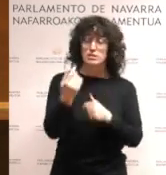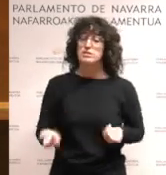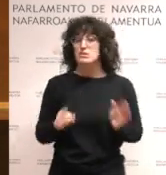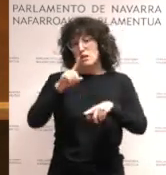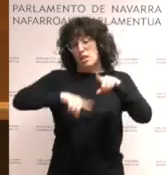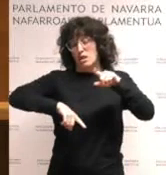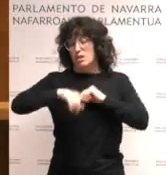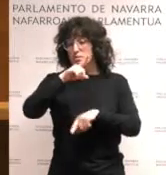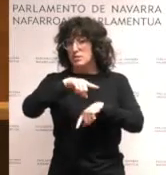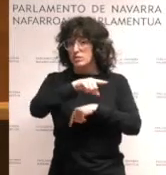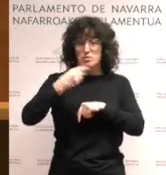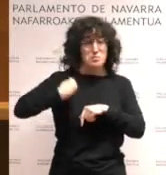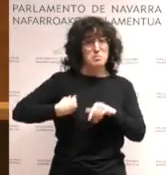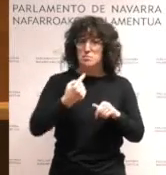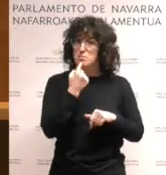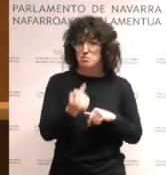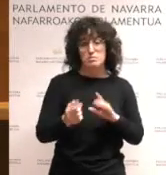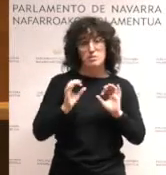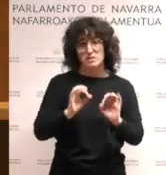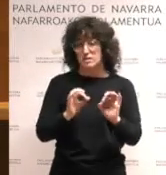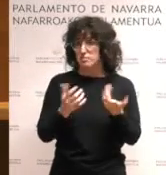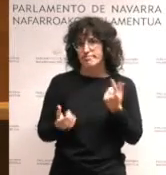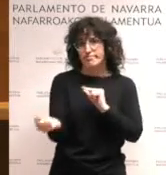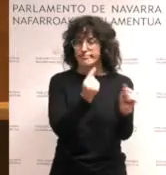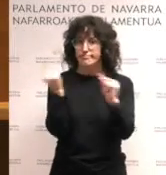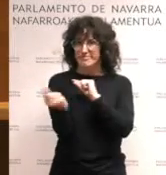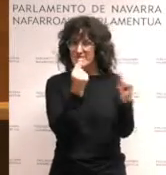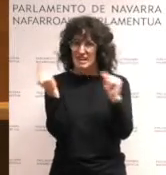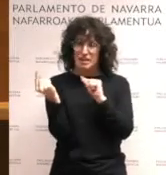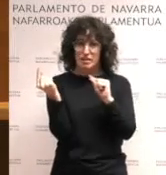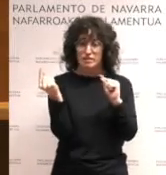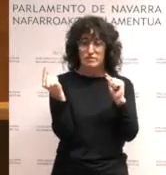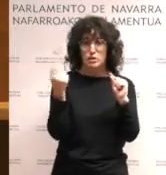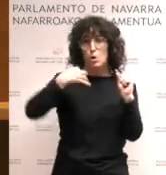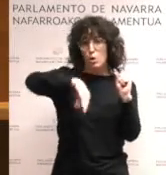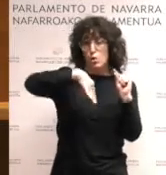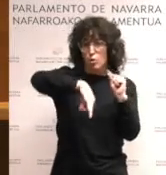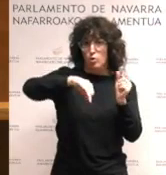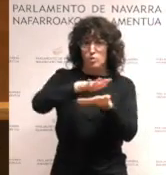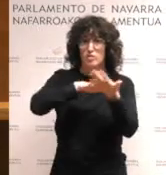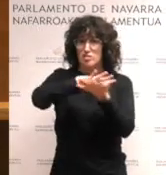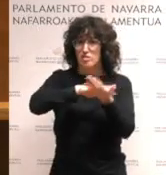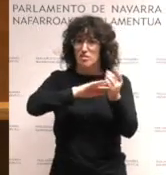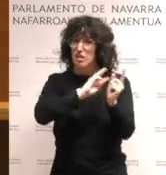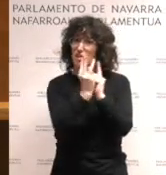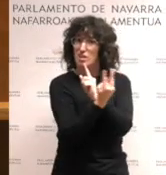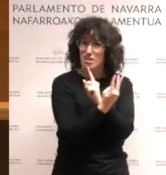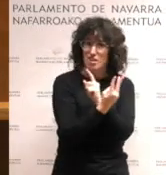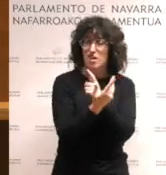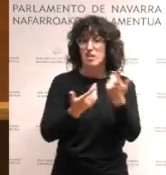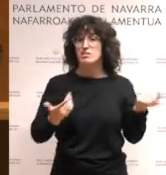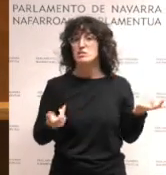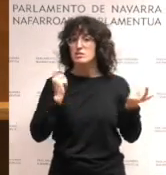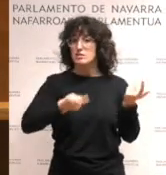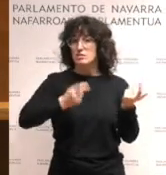departamento, es regresiva y que el debate no puede pivotar exclusivamente sobre una ratio popular y recurrente,